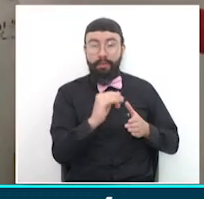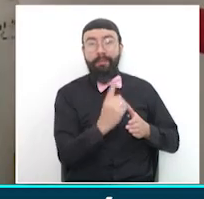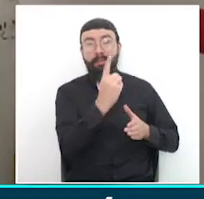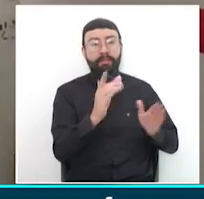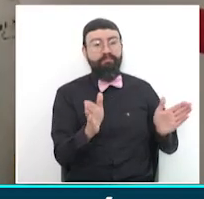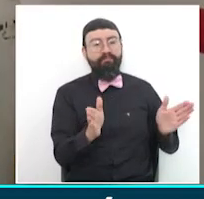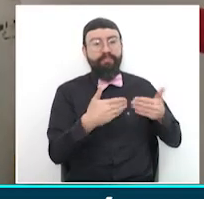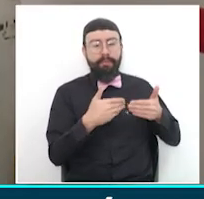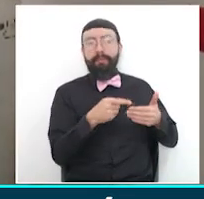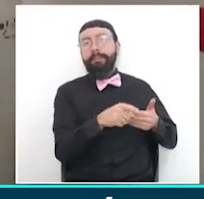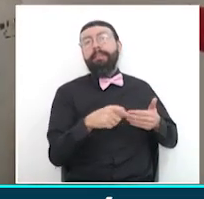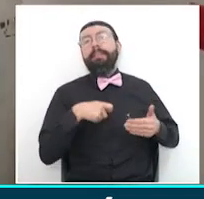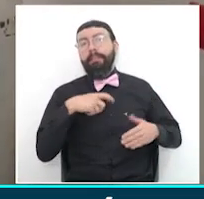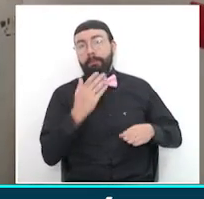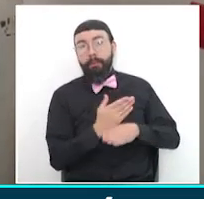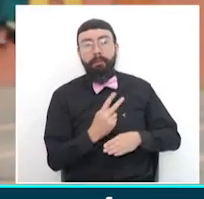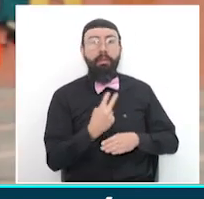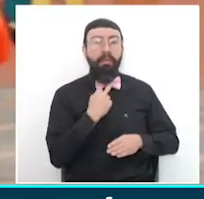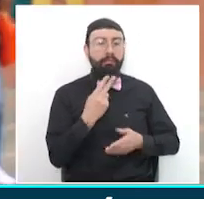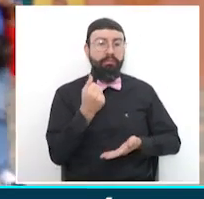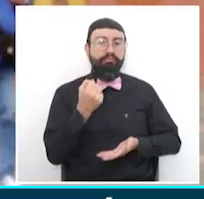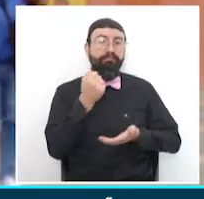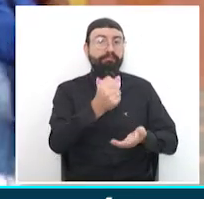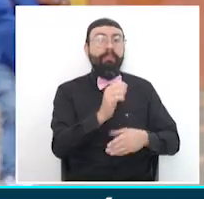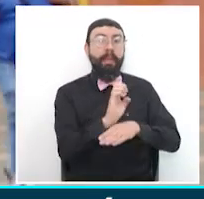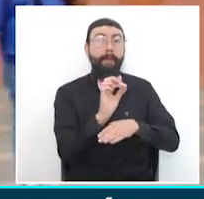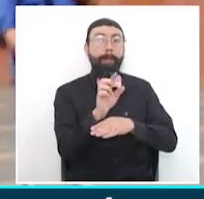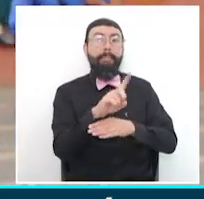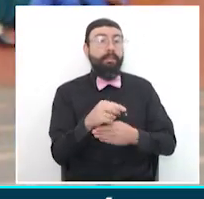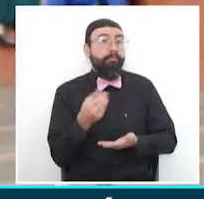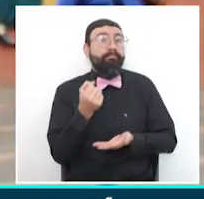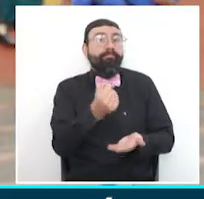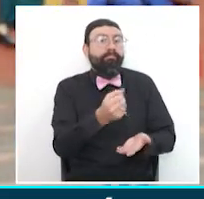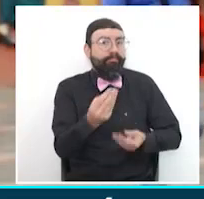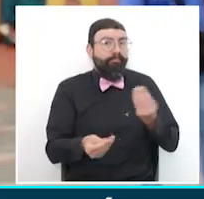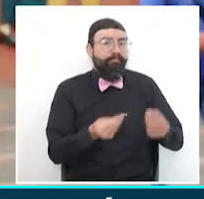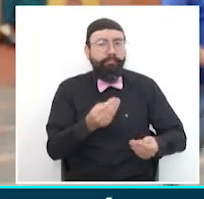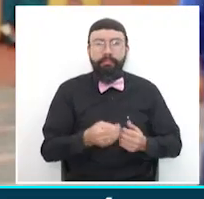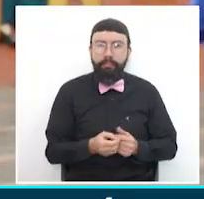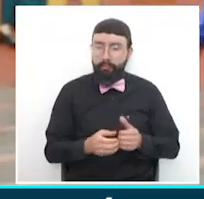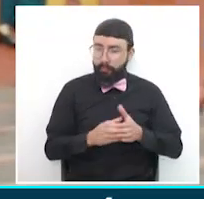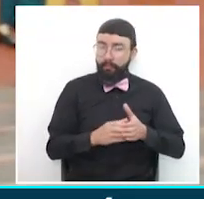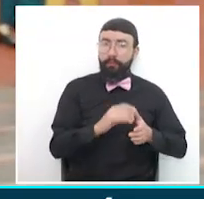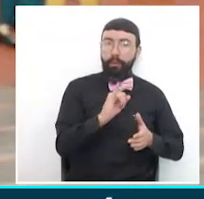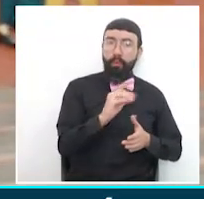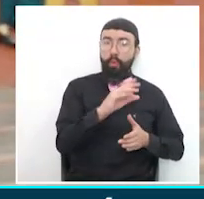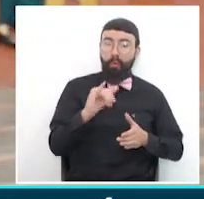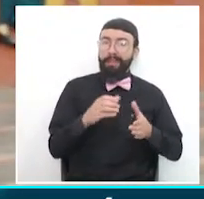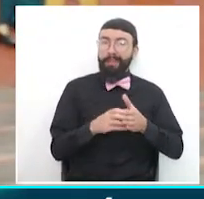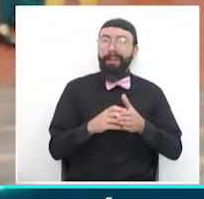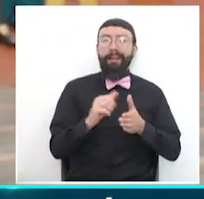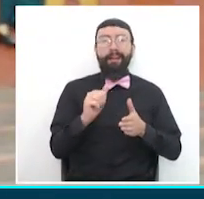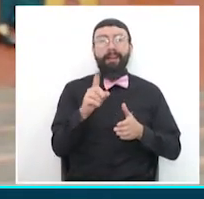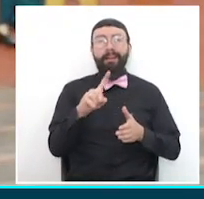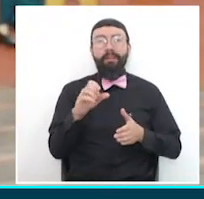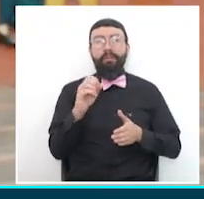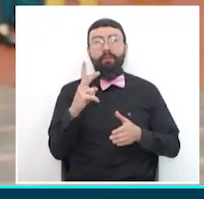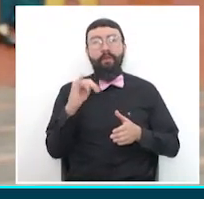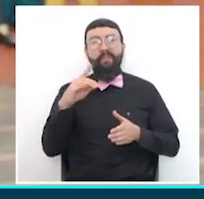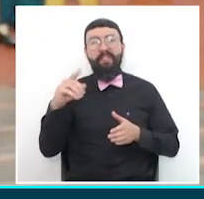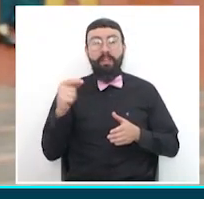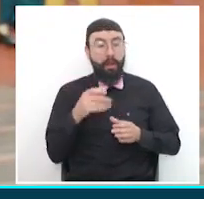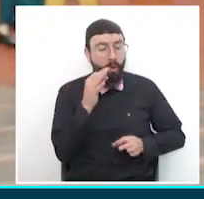por el problema de las deudas de las EPS. La UCI, que administra la clínica Subida, que presta el servicio de unidad de